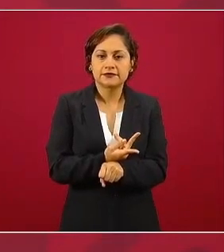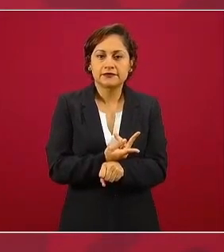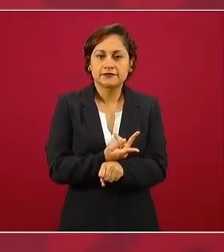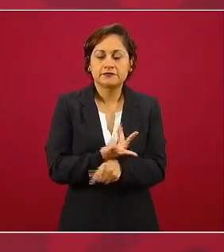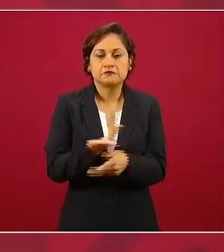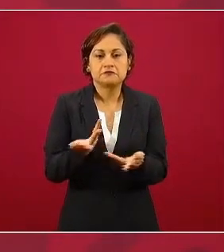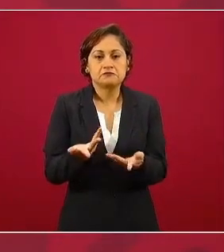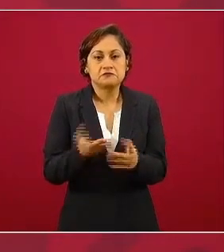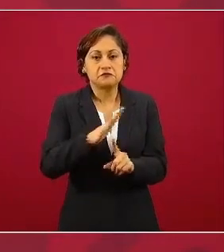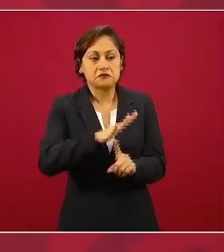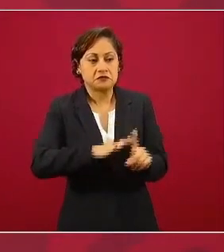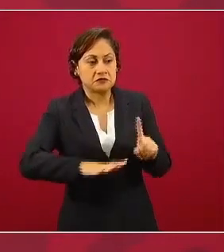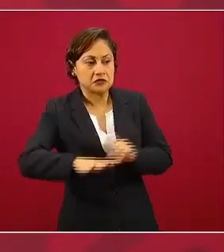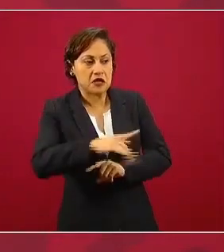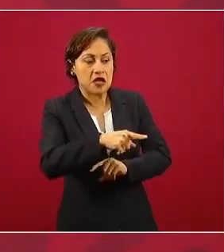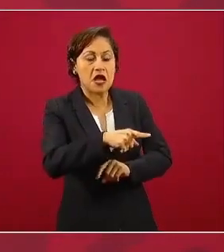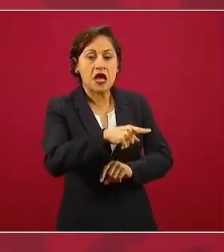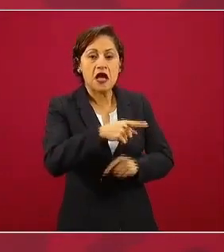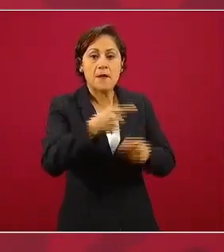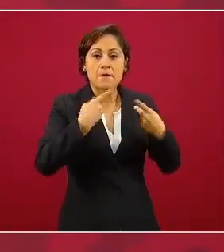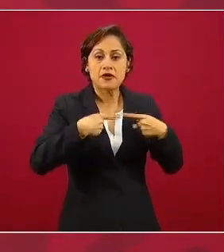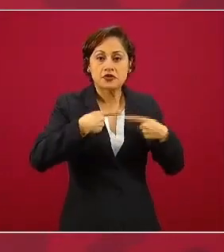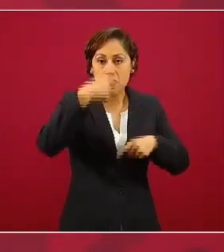pues los mismos productores,